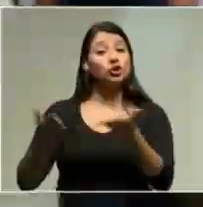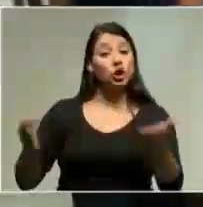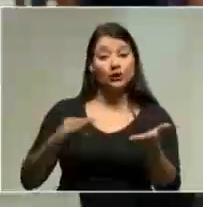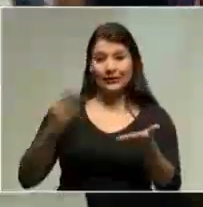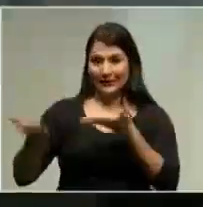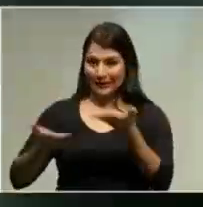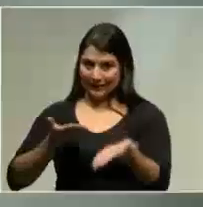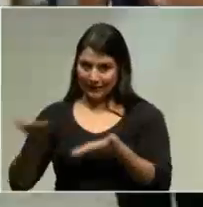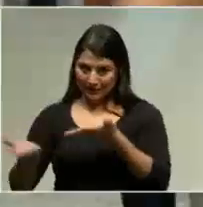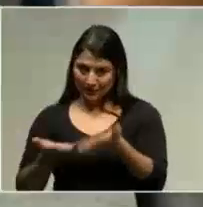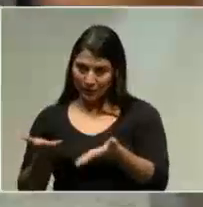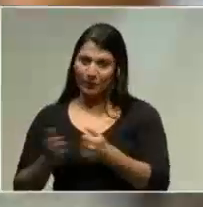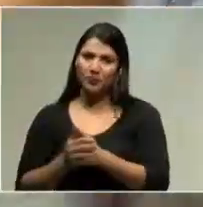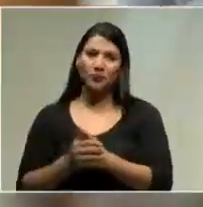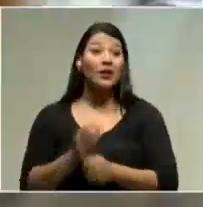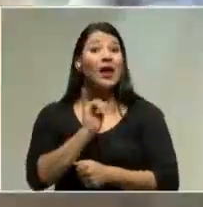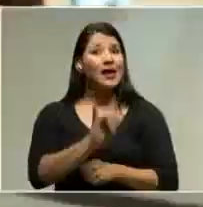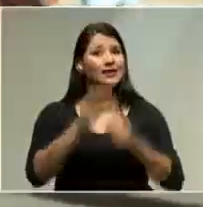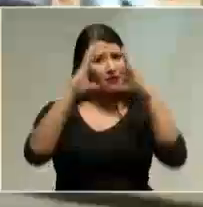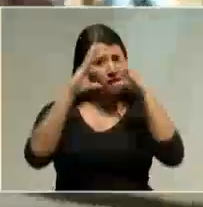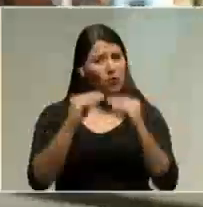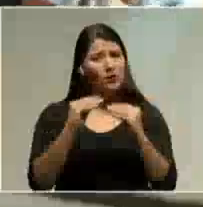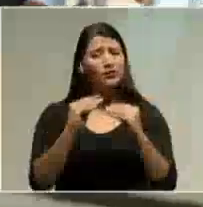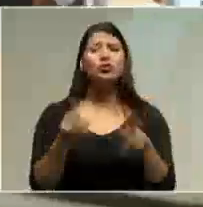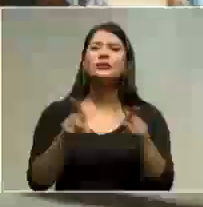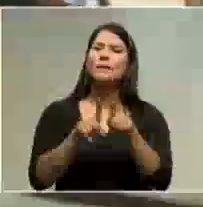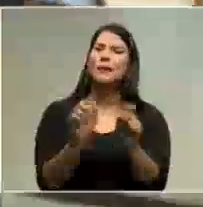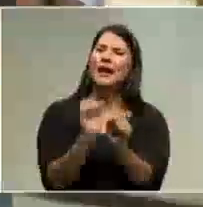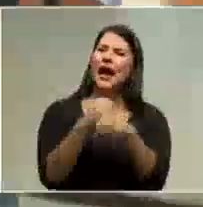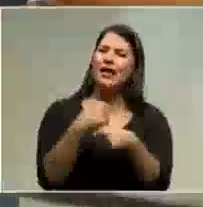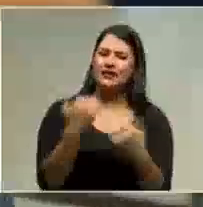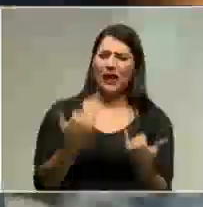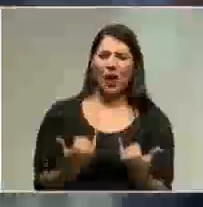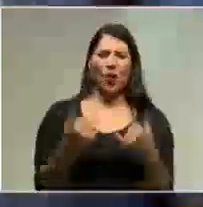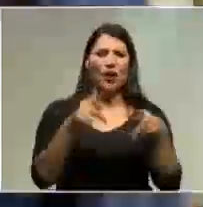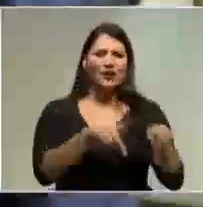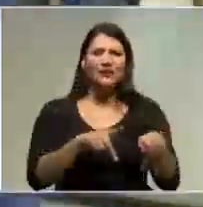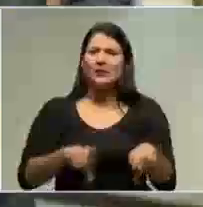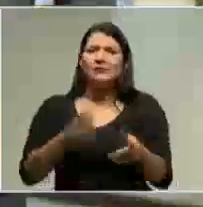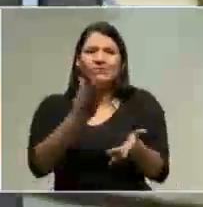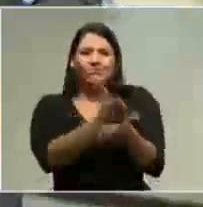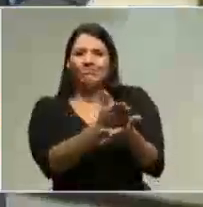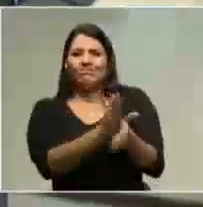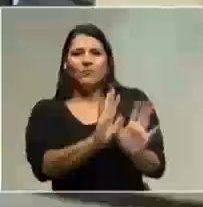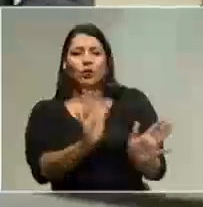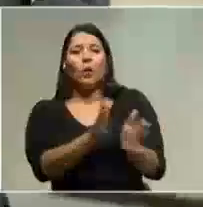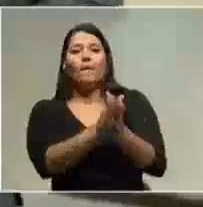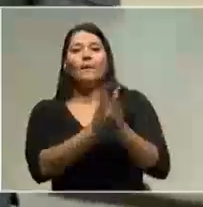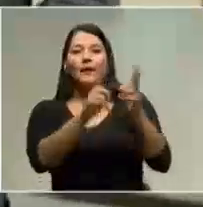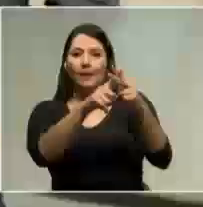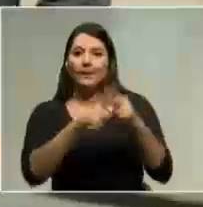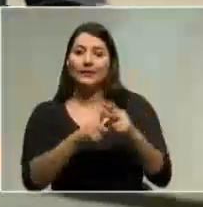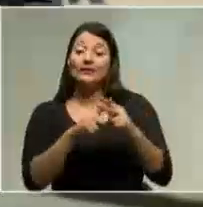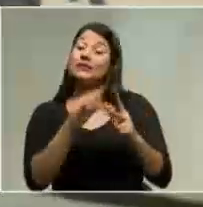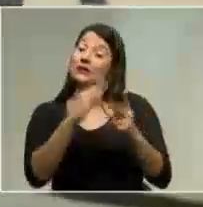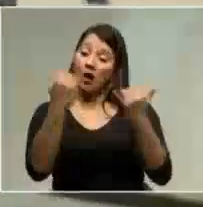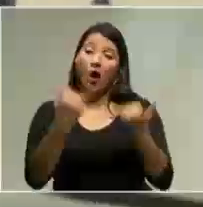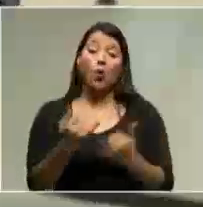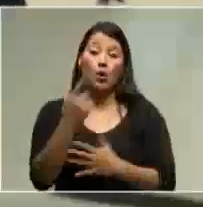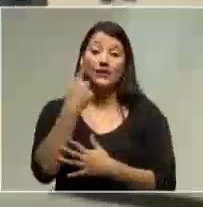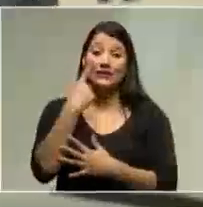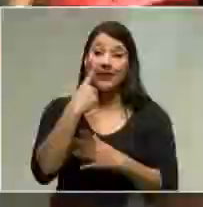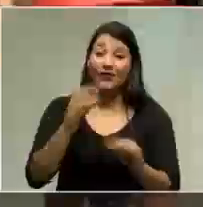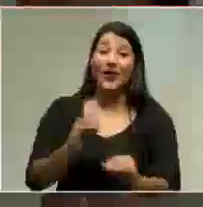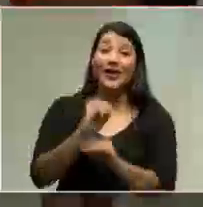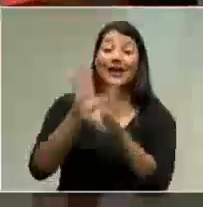Estos datos también llevan a la población a un alto sobreendeudamiento que también se está viendo reflejado en